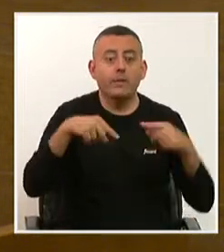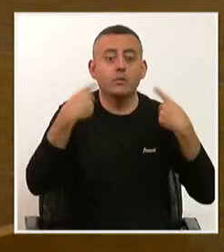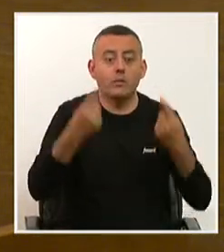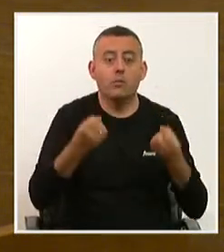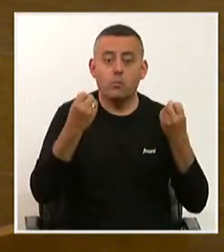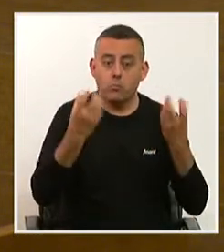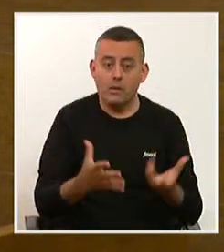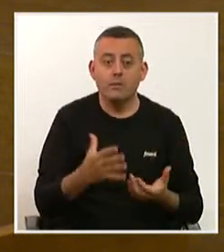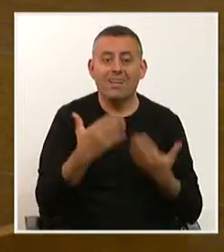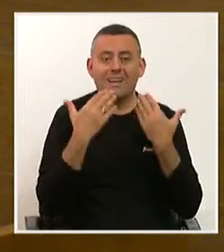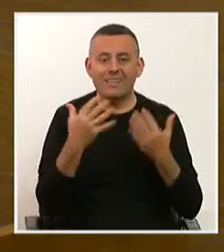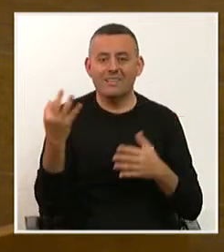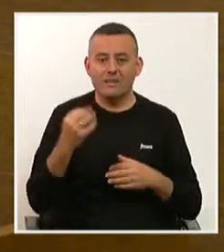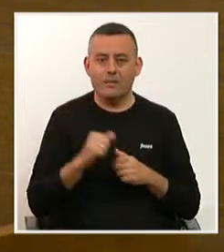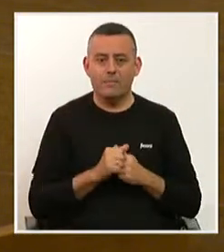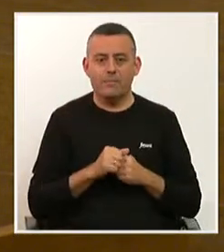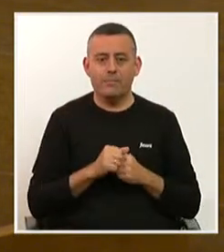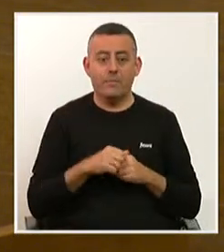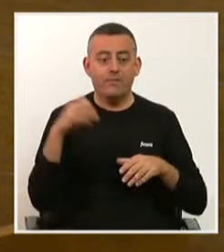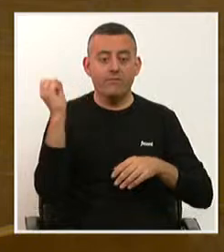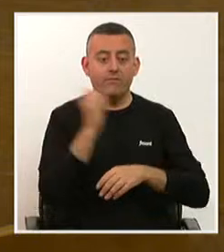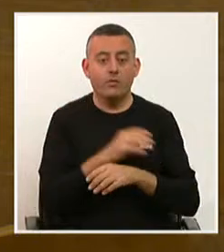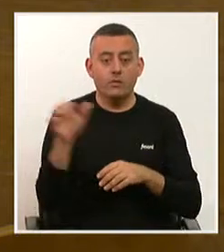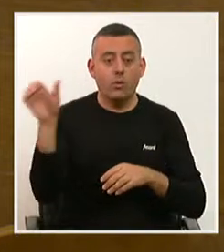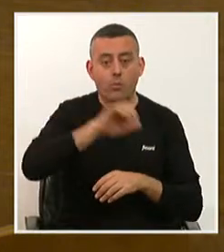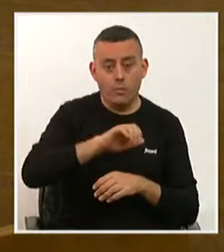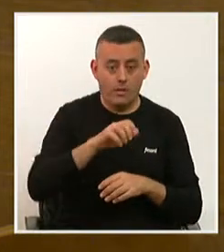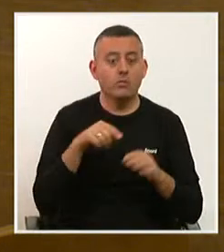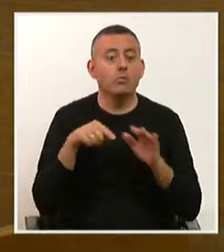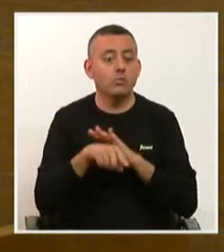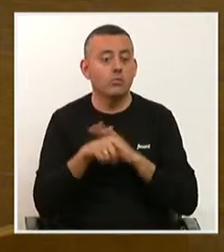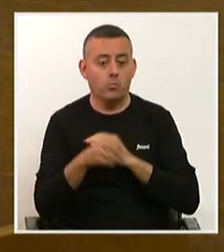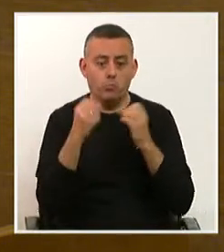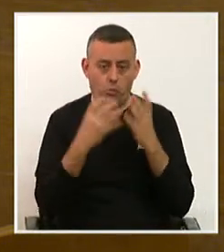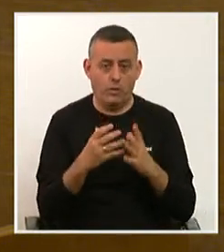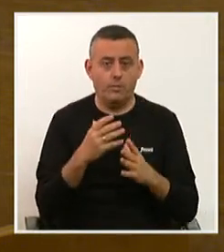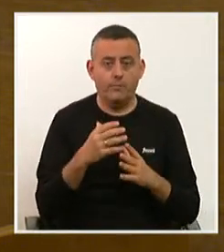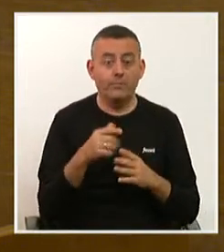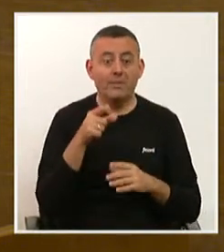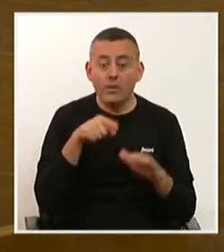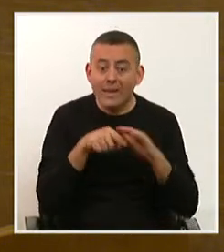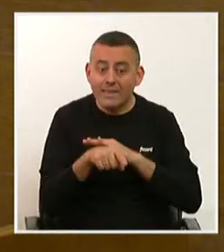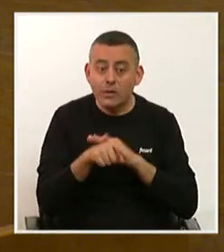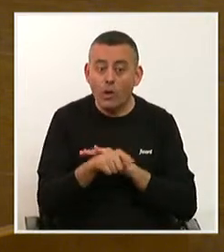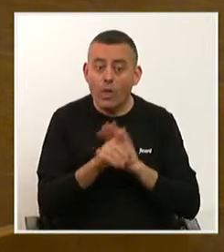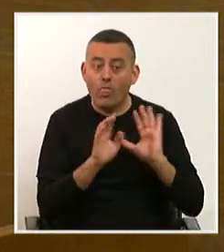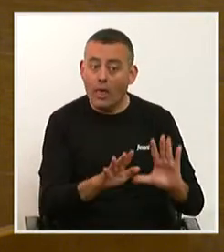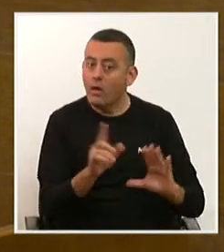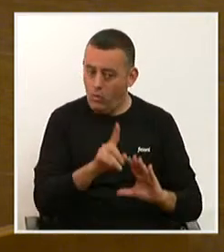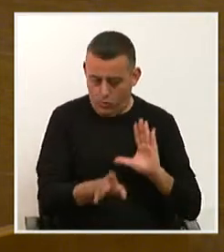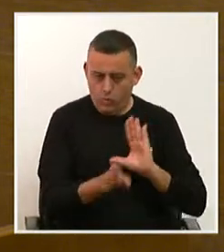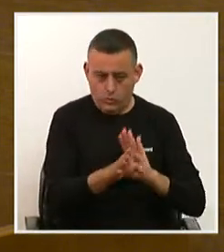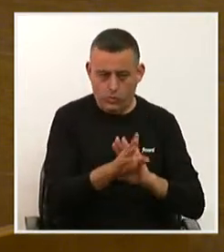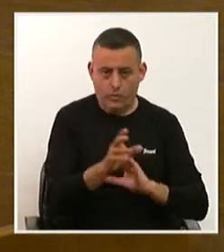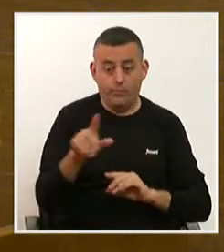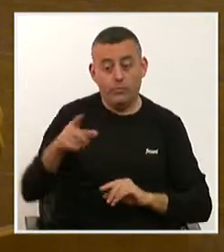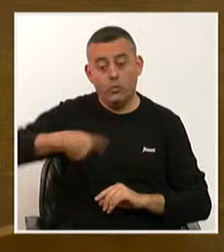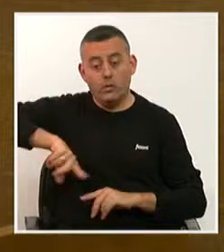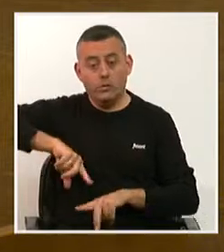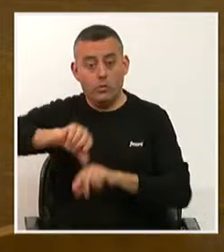frci del F europeus una gesti que tonar el mod establir el